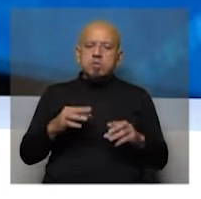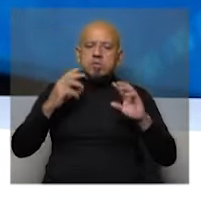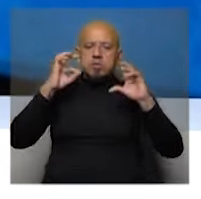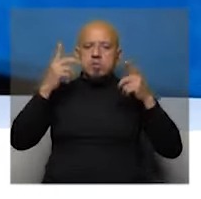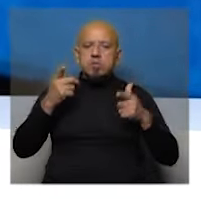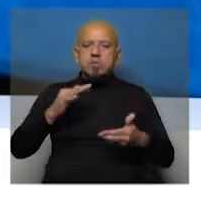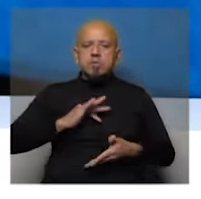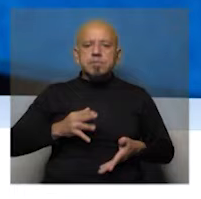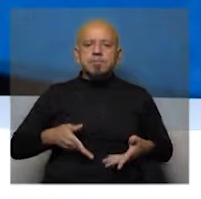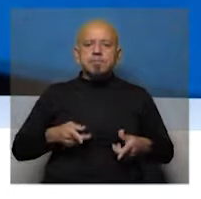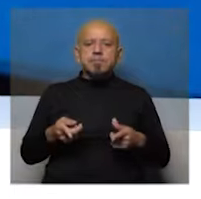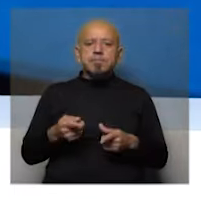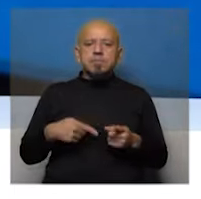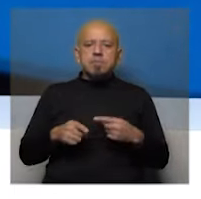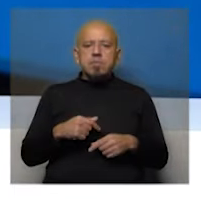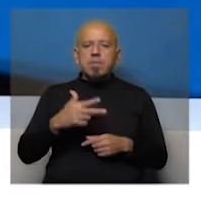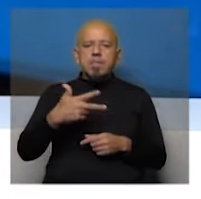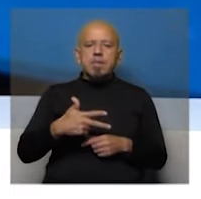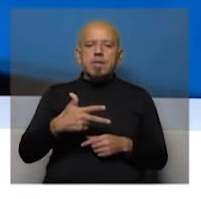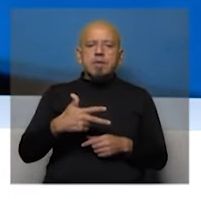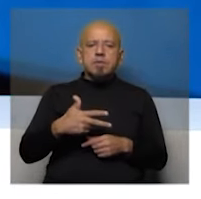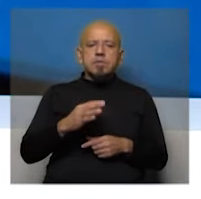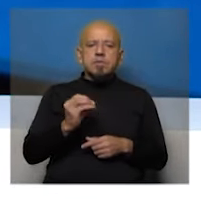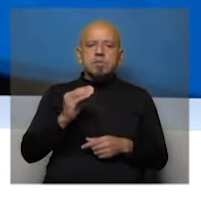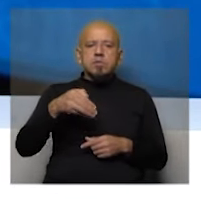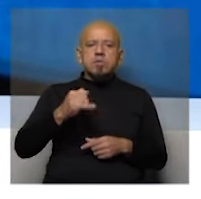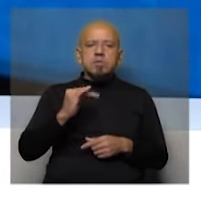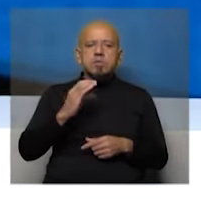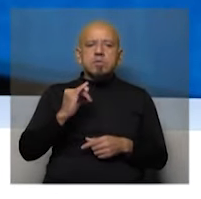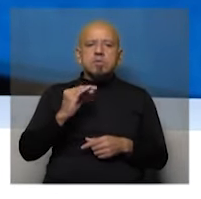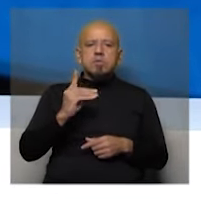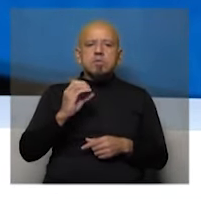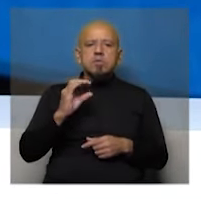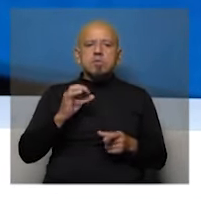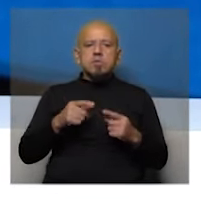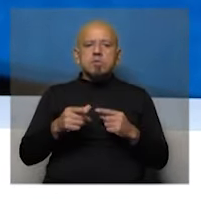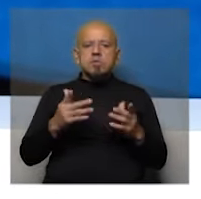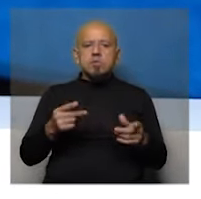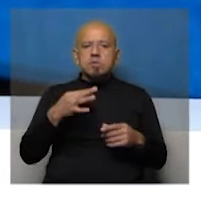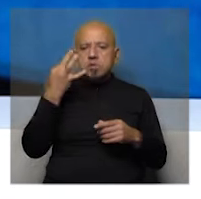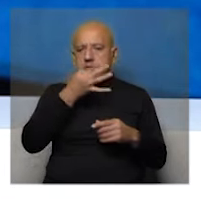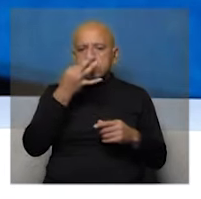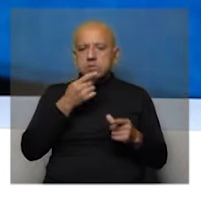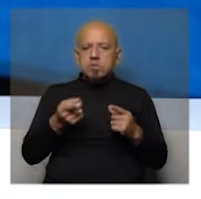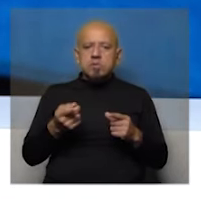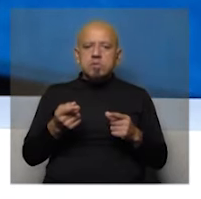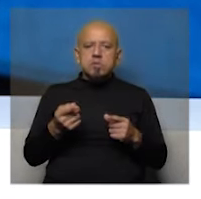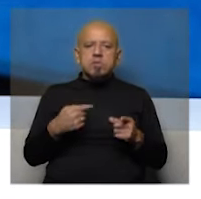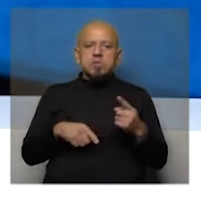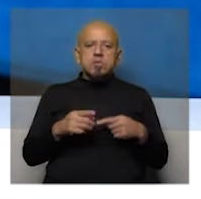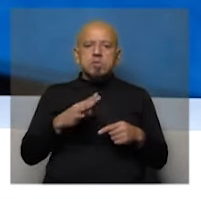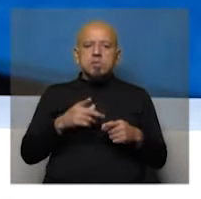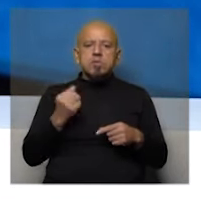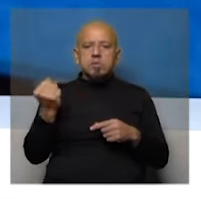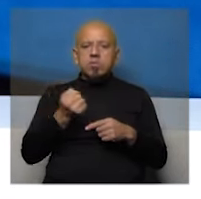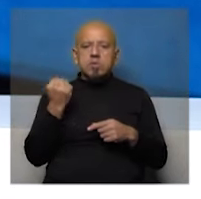basada en género en especial en homicidios y en delitos que están relacionados con el narcotráfico el eh ahí es